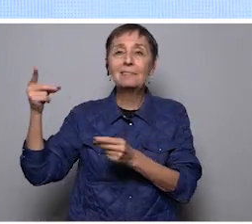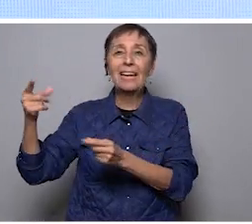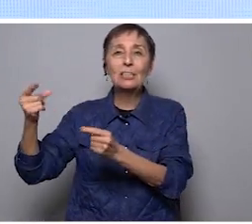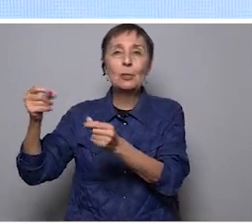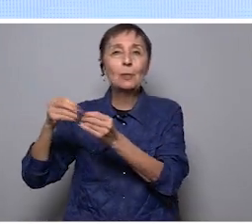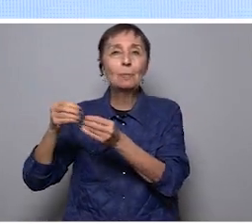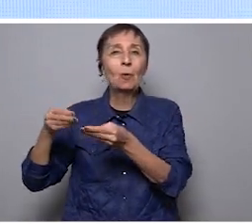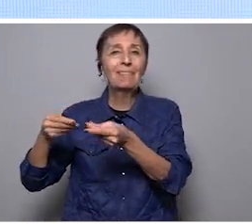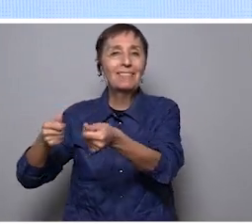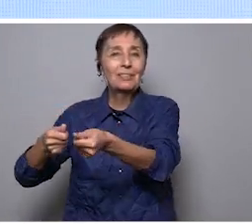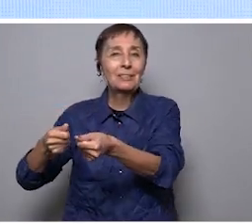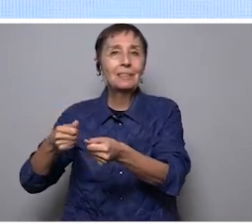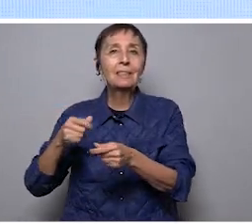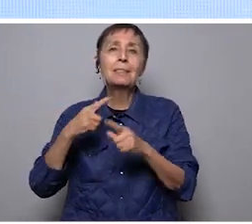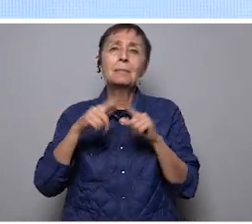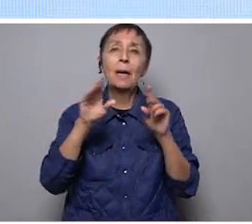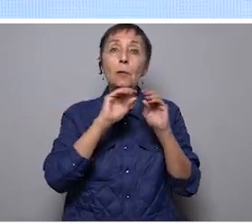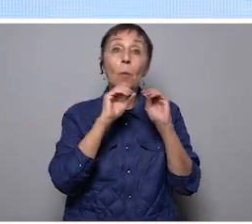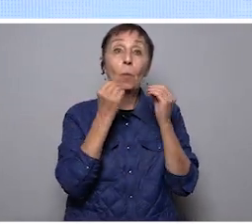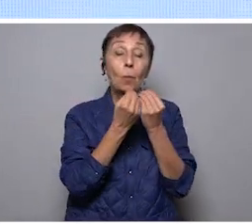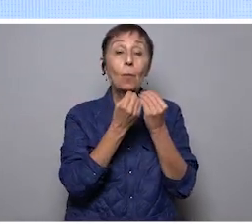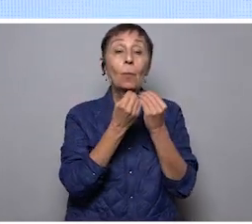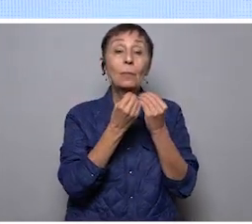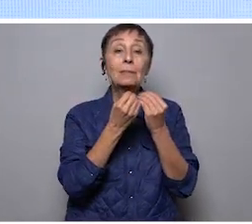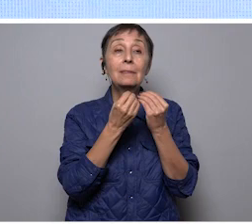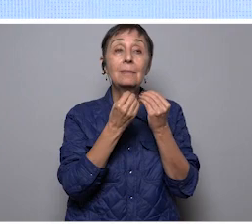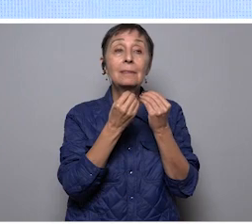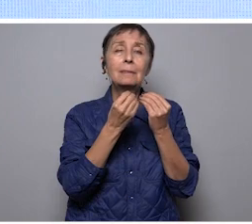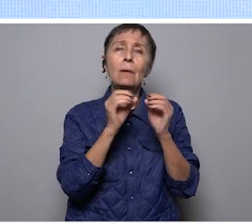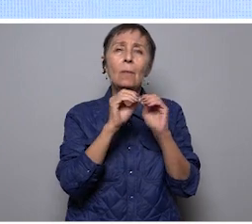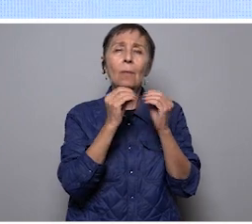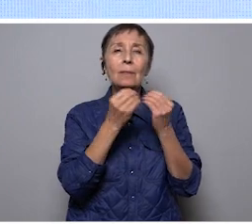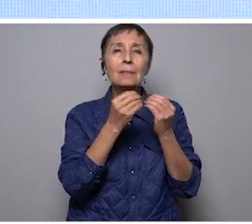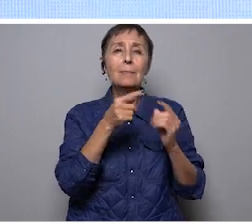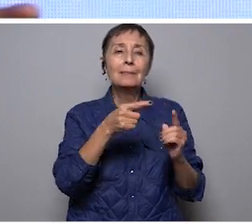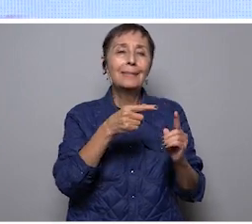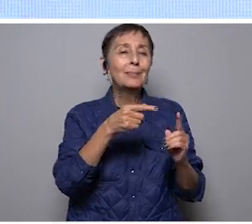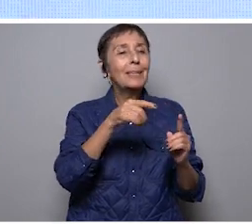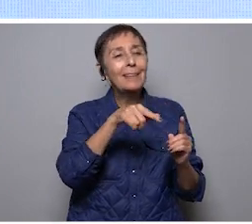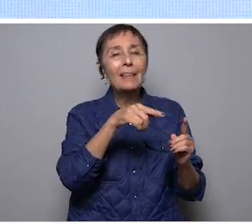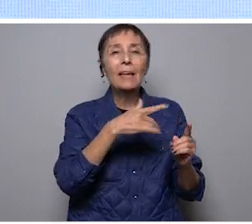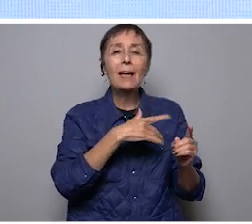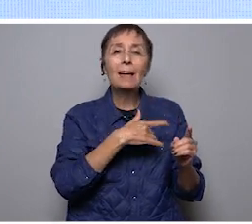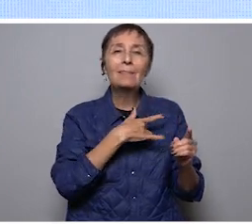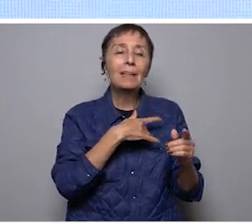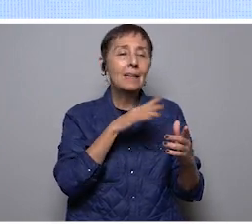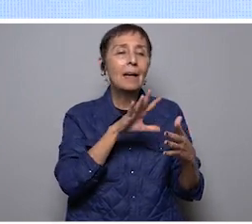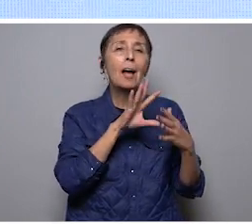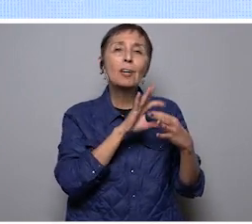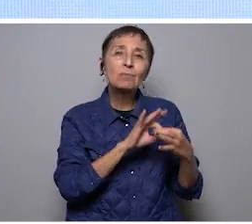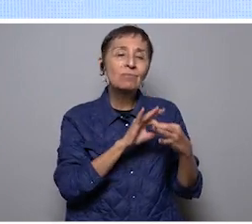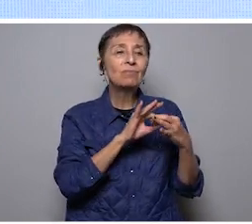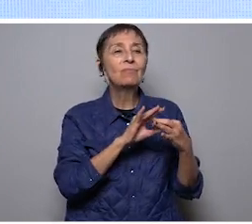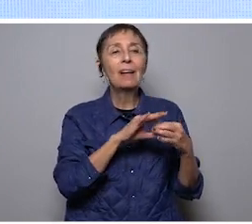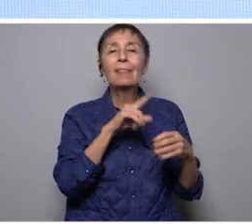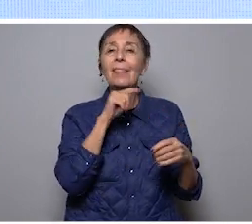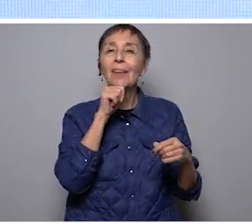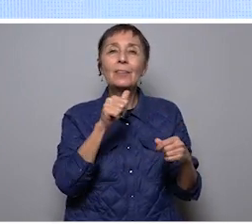tienen un elemento sentido de pertenencia es decir no son clientes o usuarios